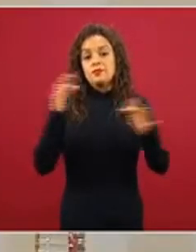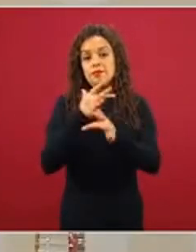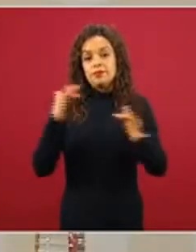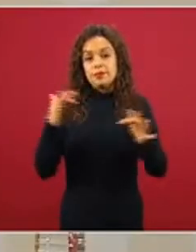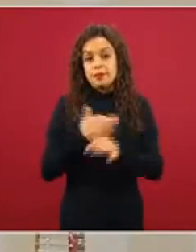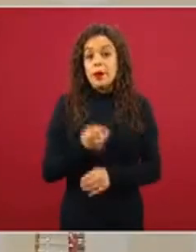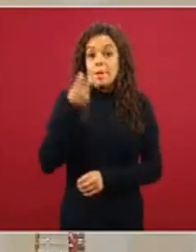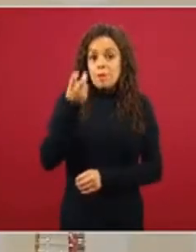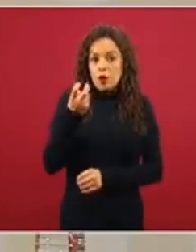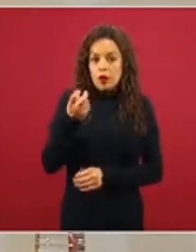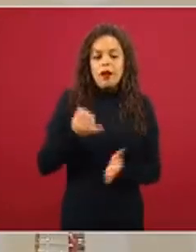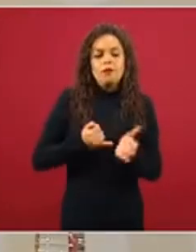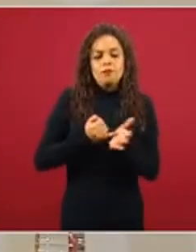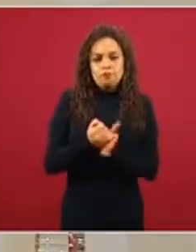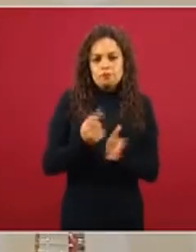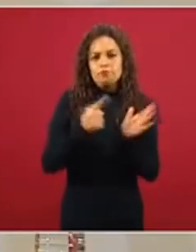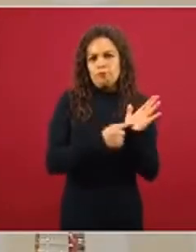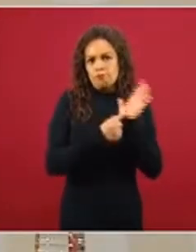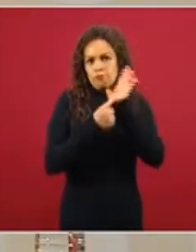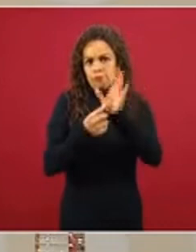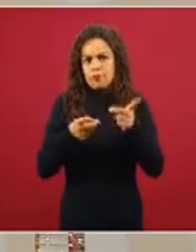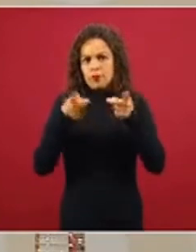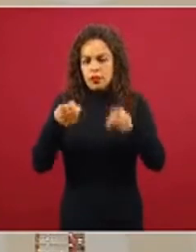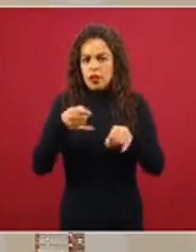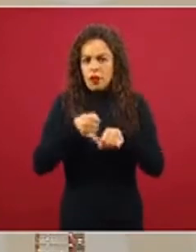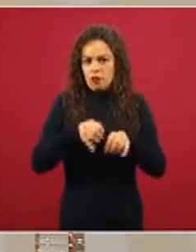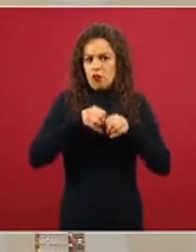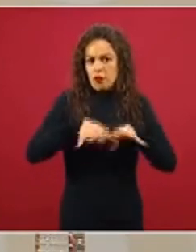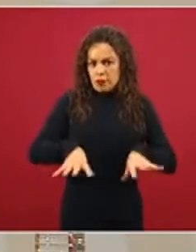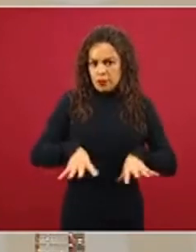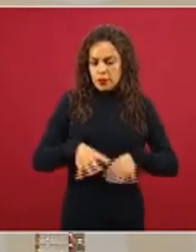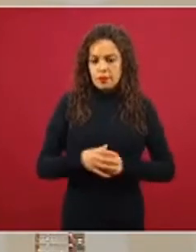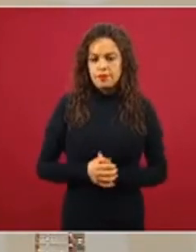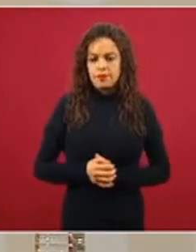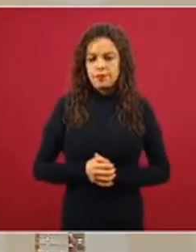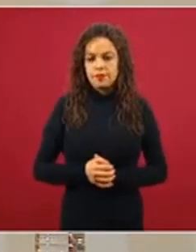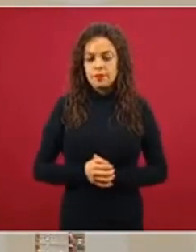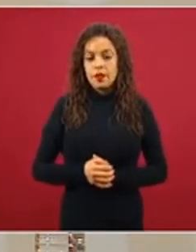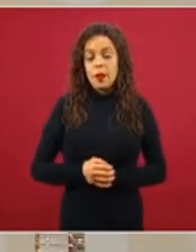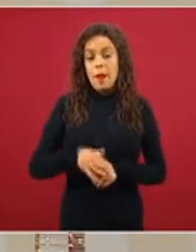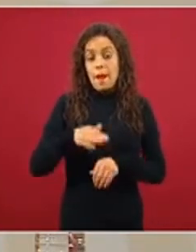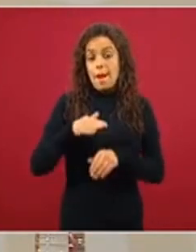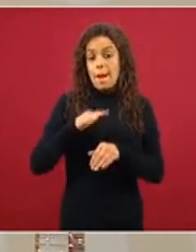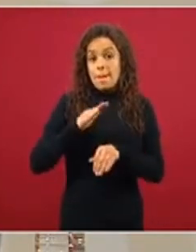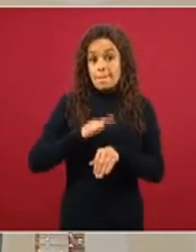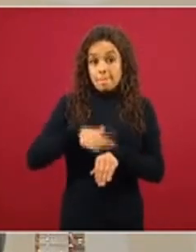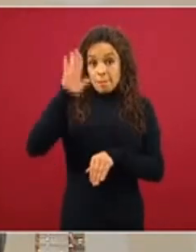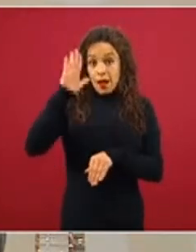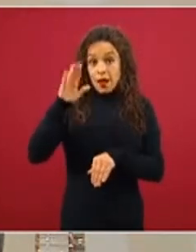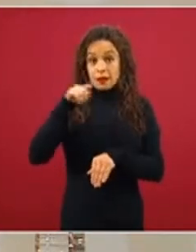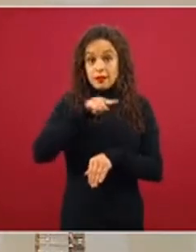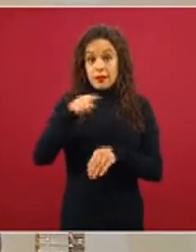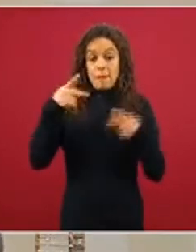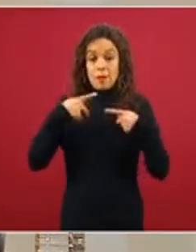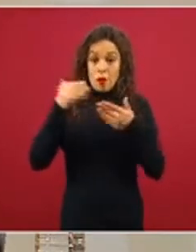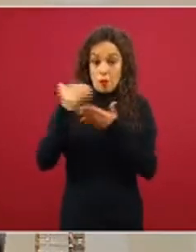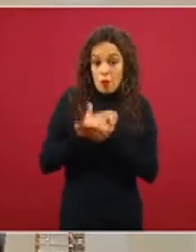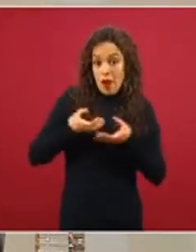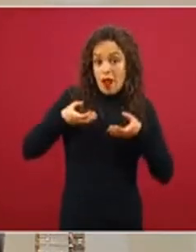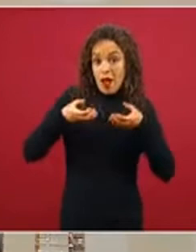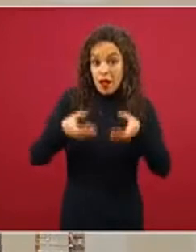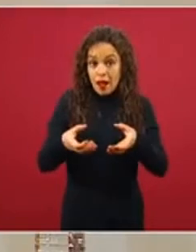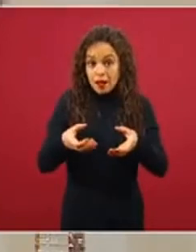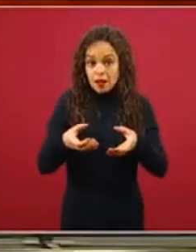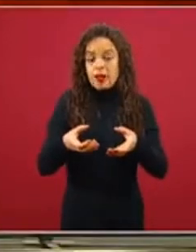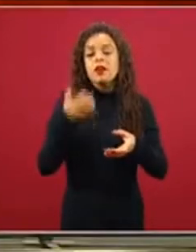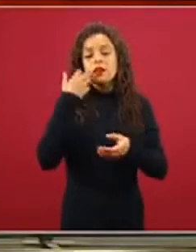informe. Hay un sentido de proporcionalidad. Entre más se reduce la movilidad, más se reducen los contagios